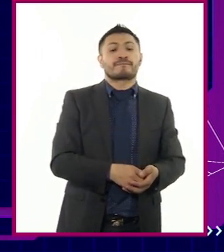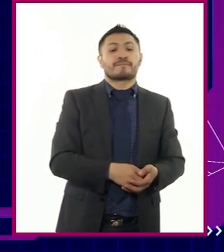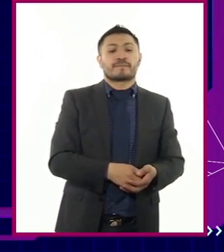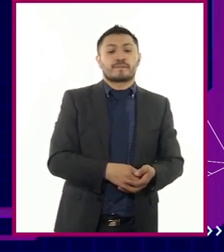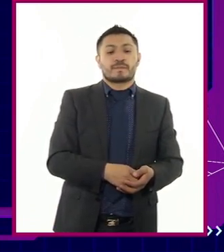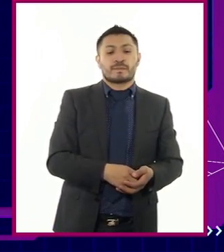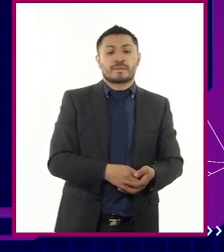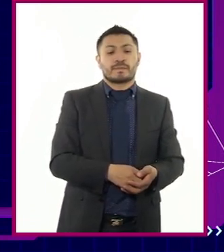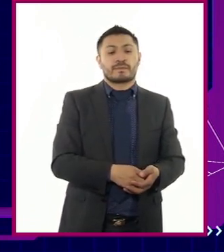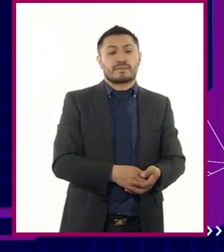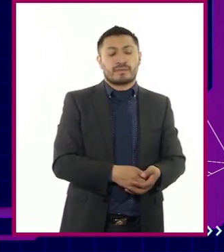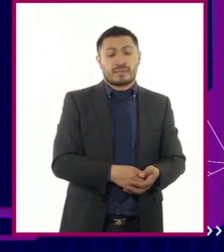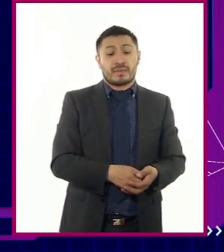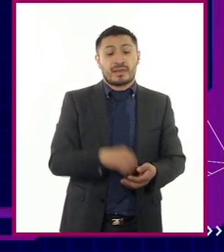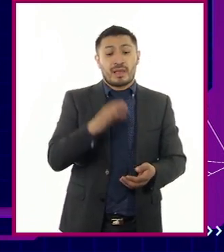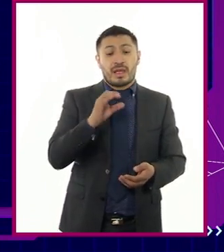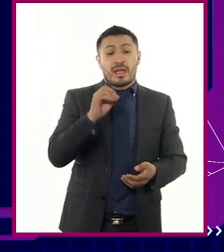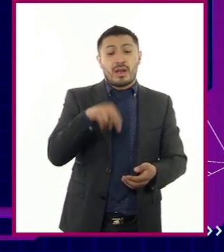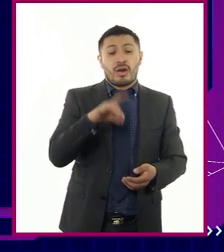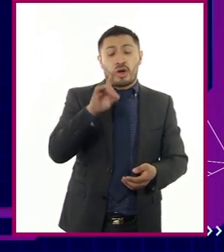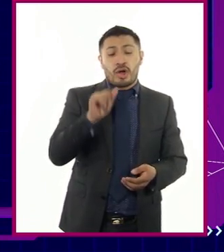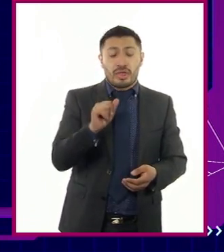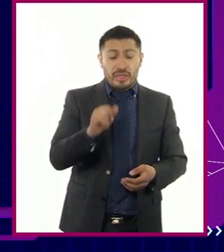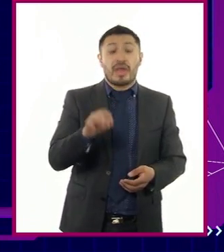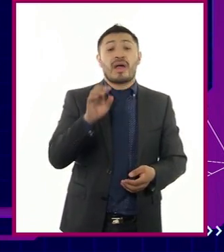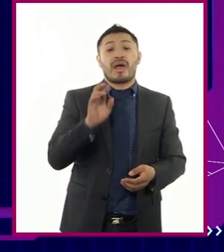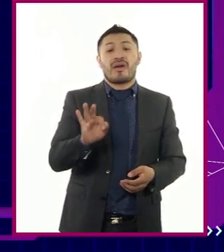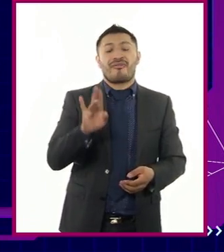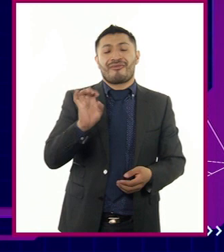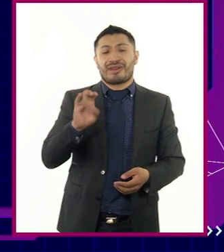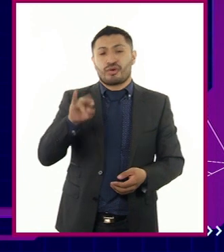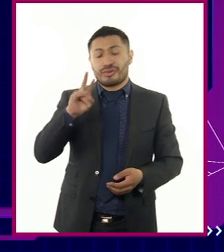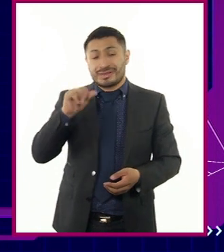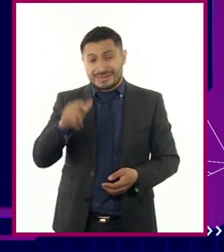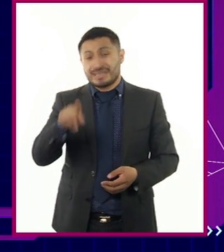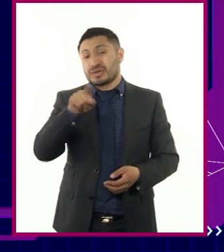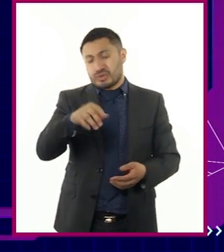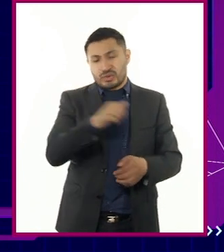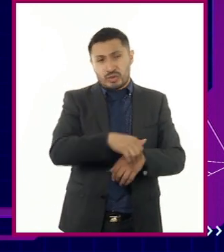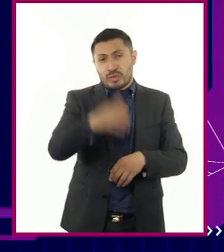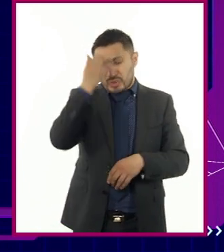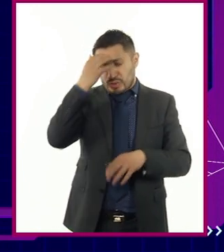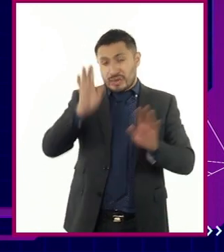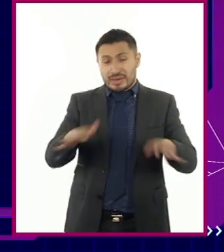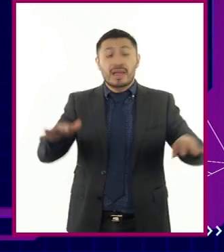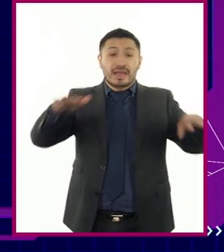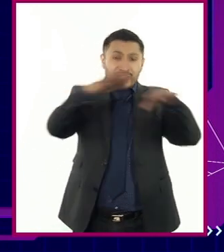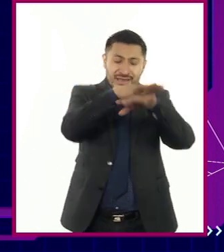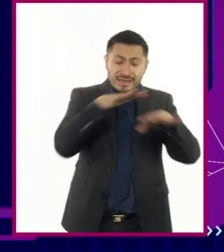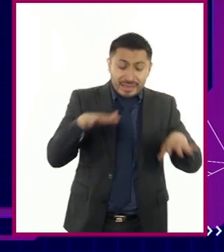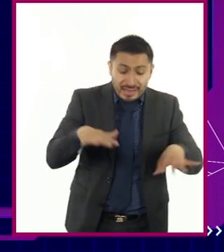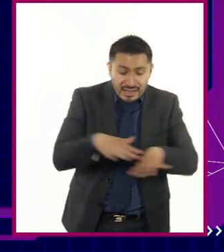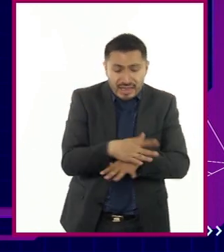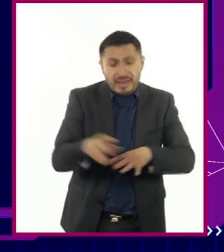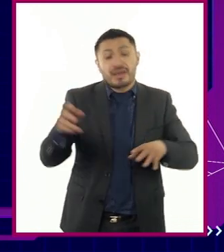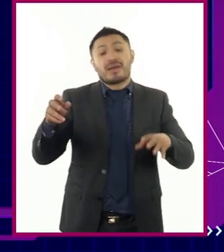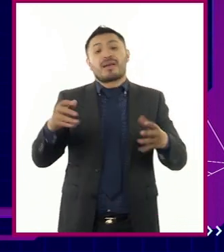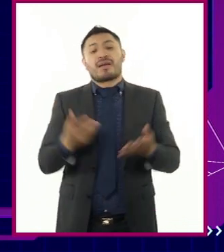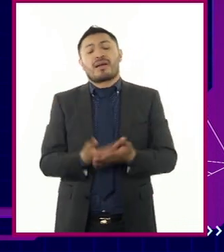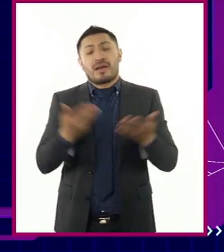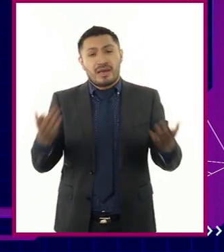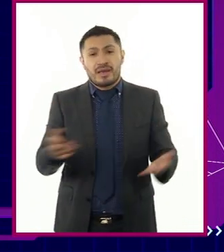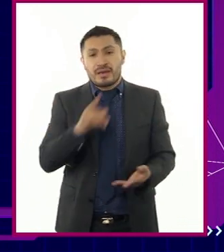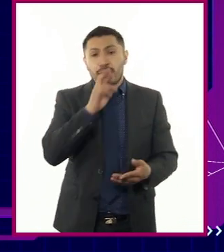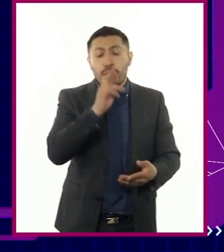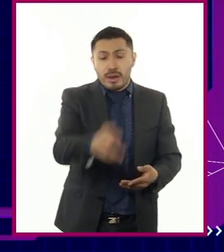de la velocidad de la onda y el valor de la frecuencia. Al realizar la sustitución, se tiene que la longitud de onda es